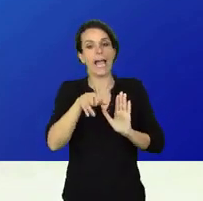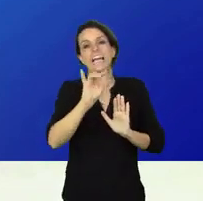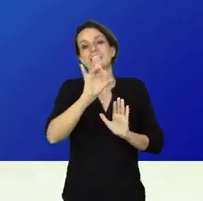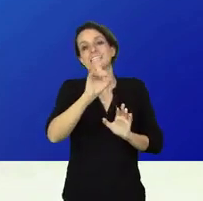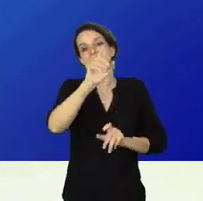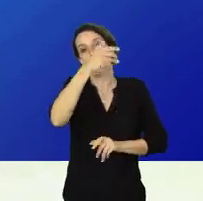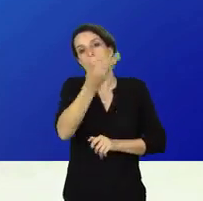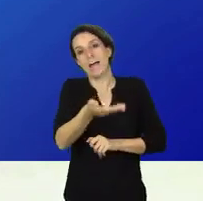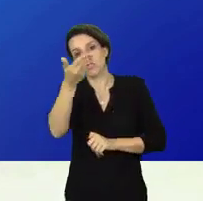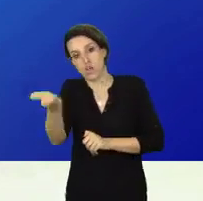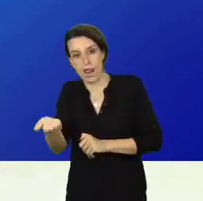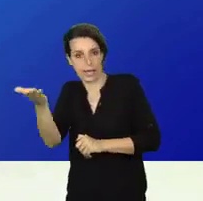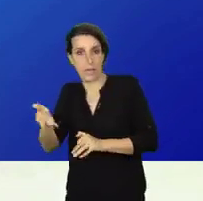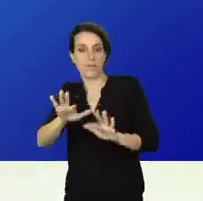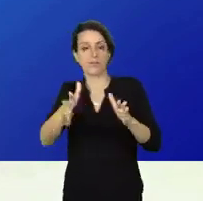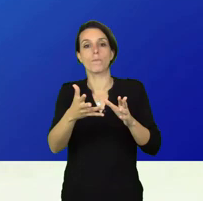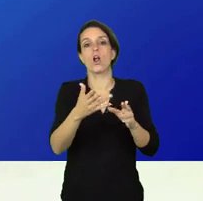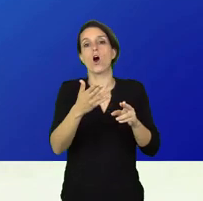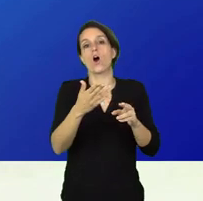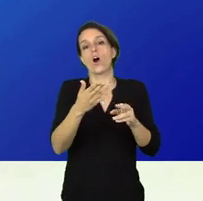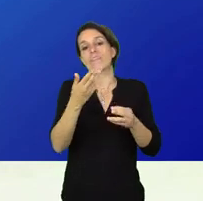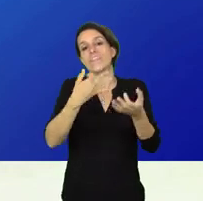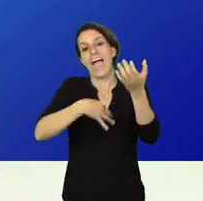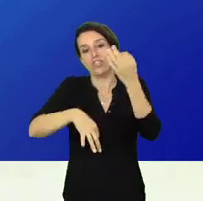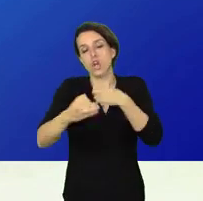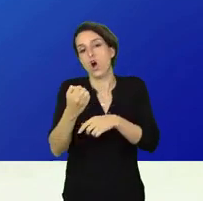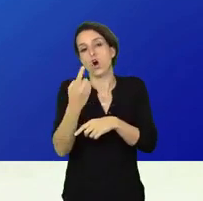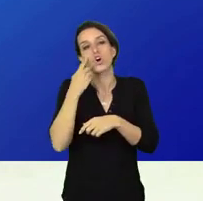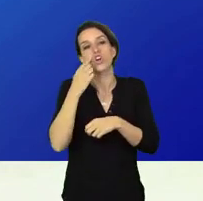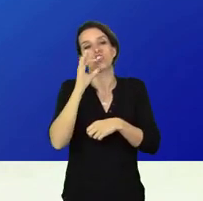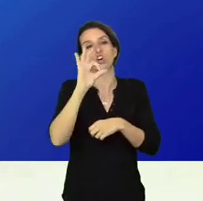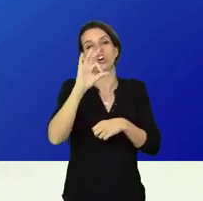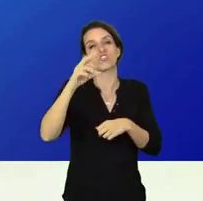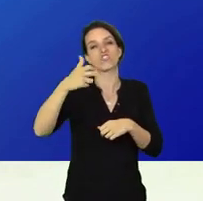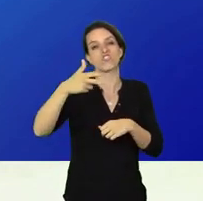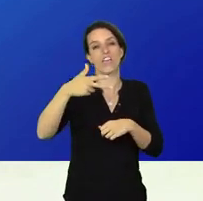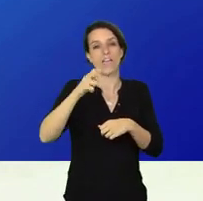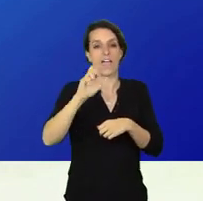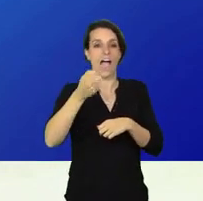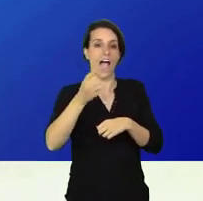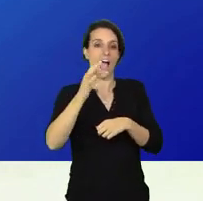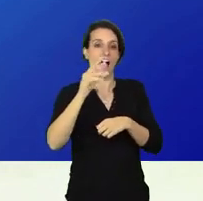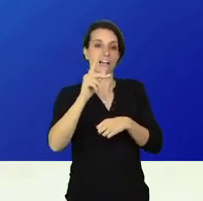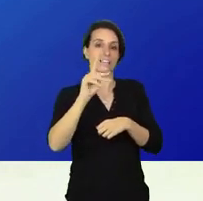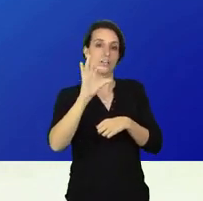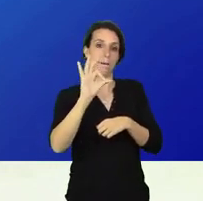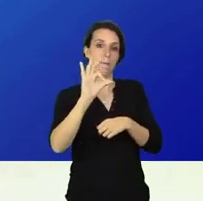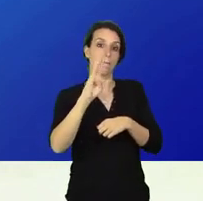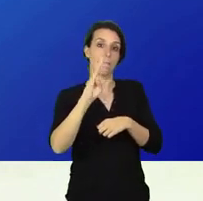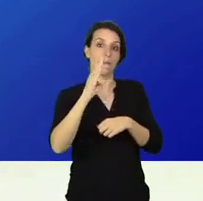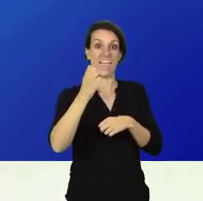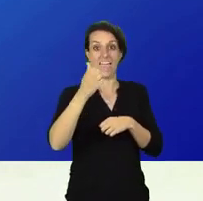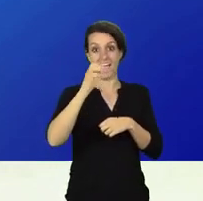unos 15 personajes. Es una obra de Shakespeare sobre la cual se hizo la audiodescripción.